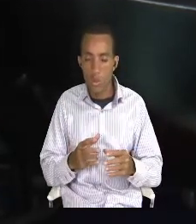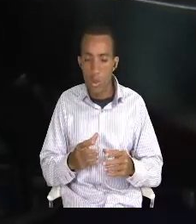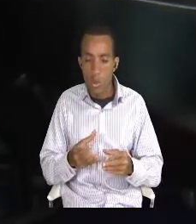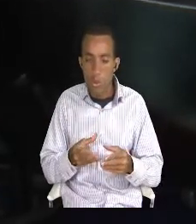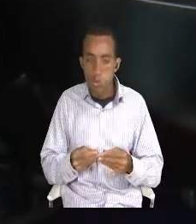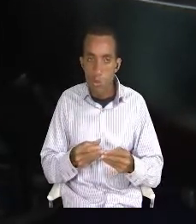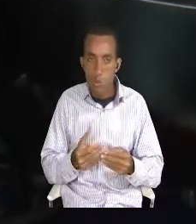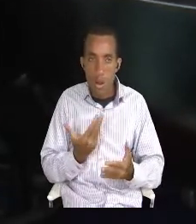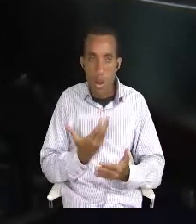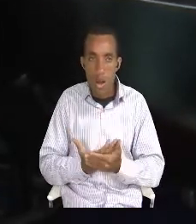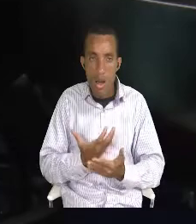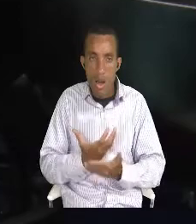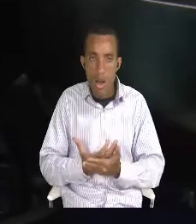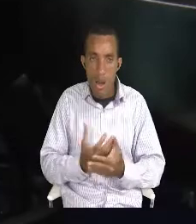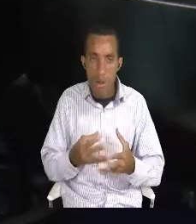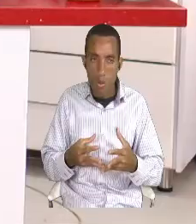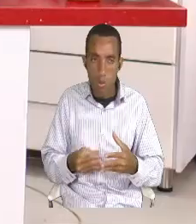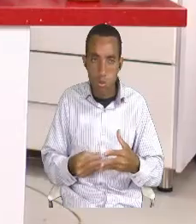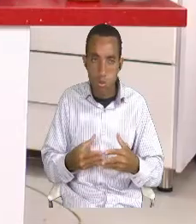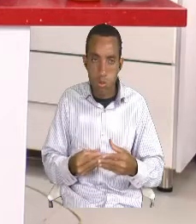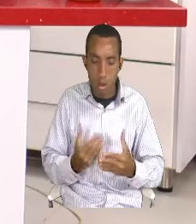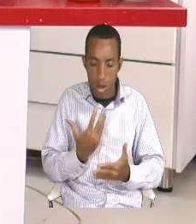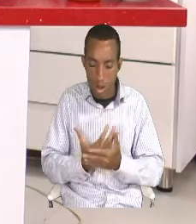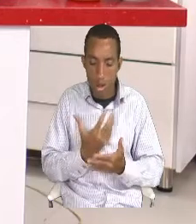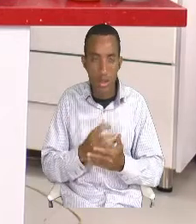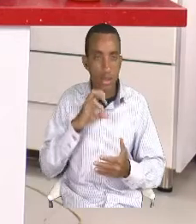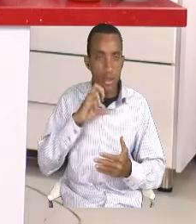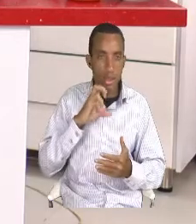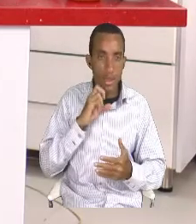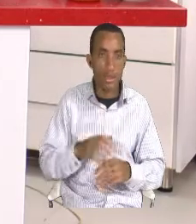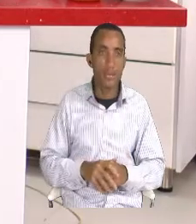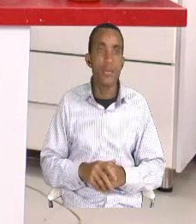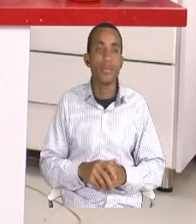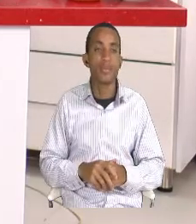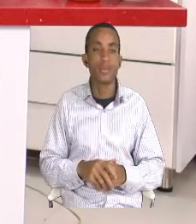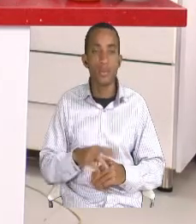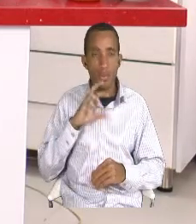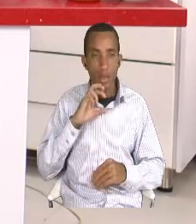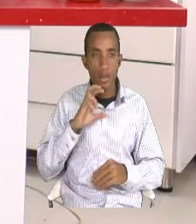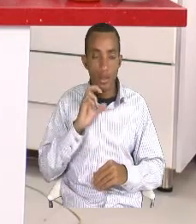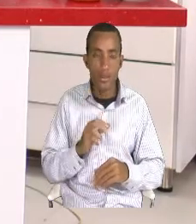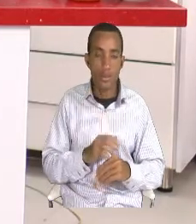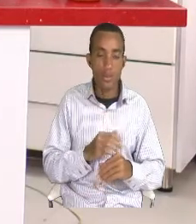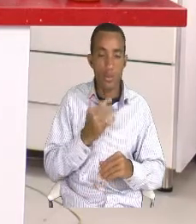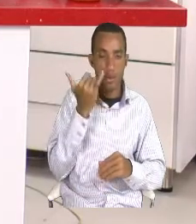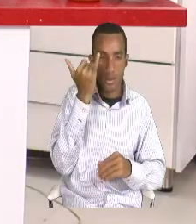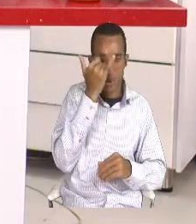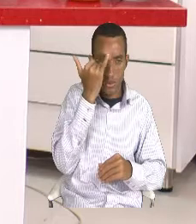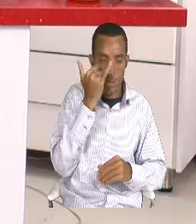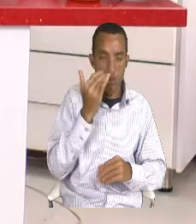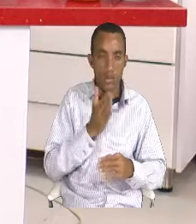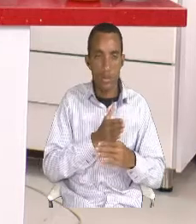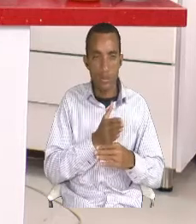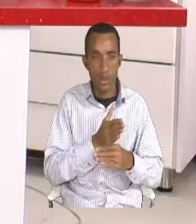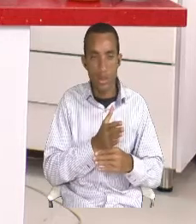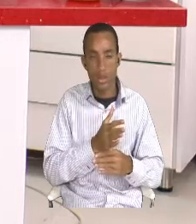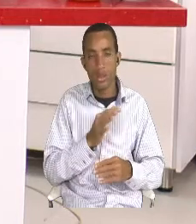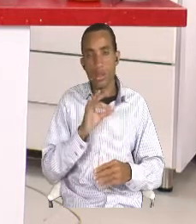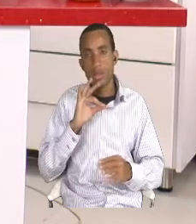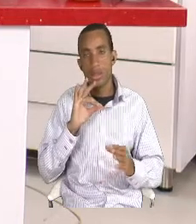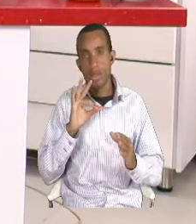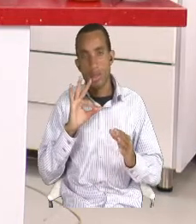Que nos quede jugosa. Recordemos que la carne tiene sus términos, ¿no? Azul, medio, tres cuartos y bien asado. Bueno,